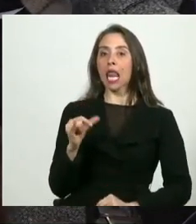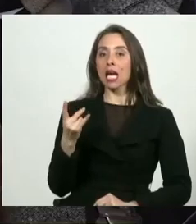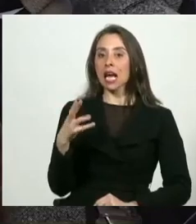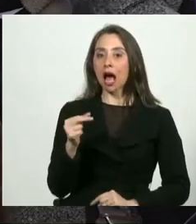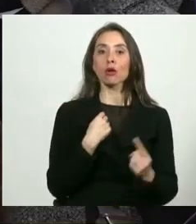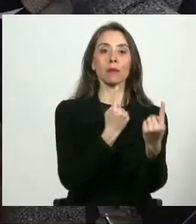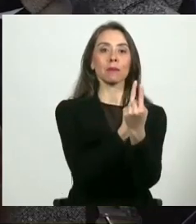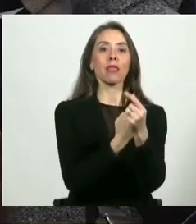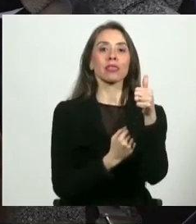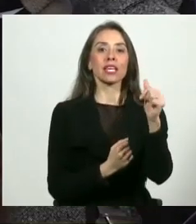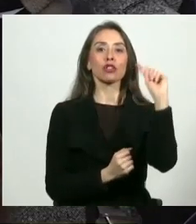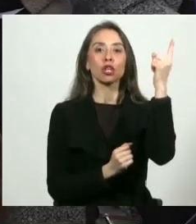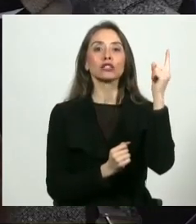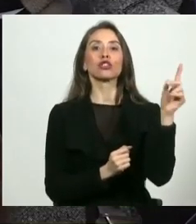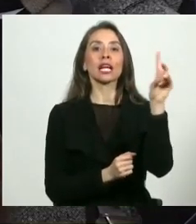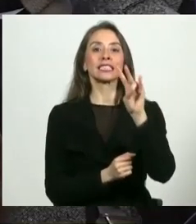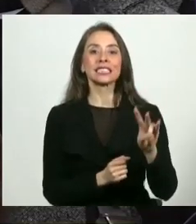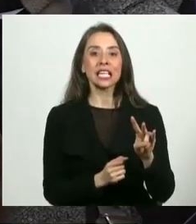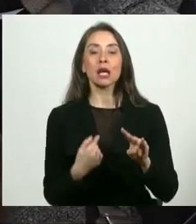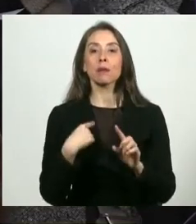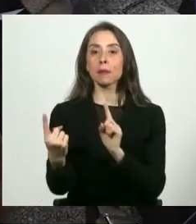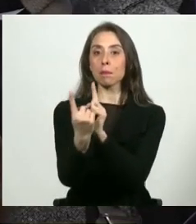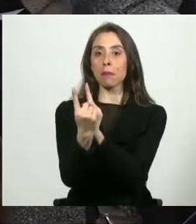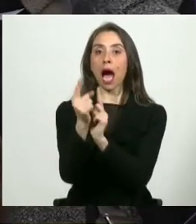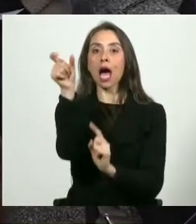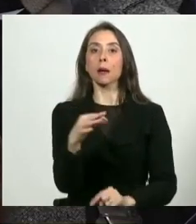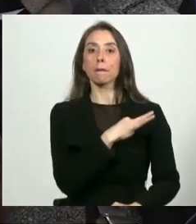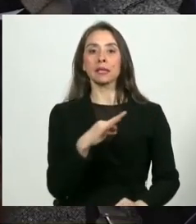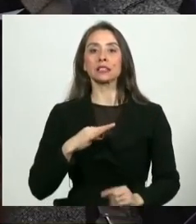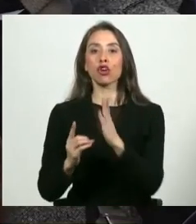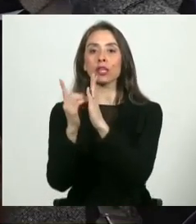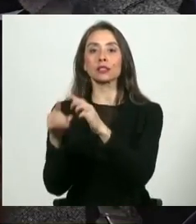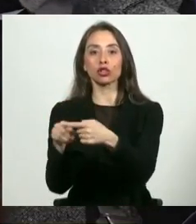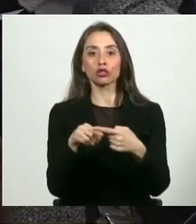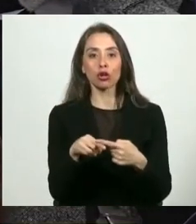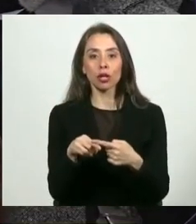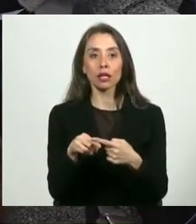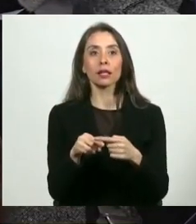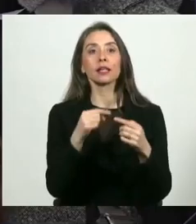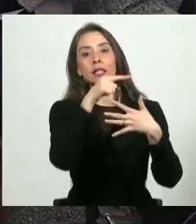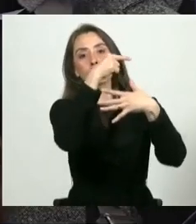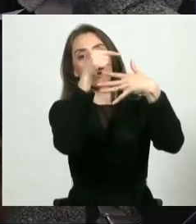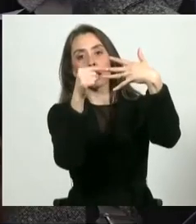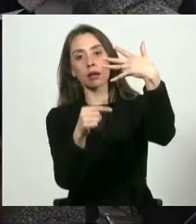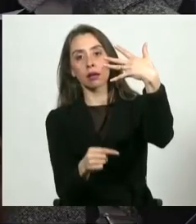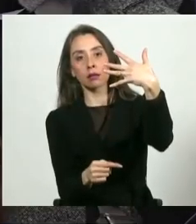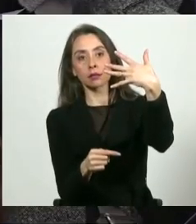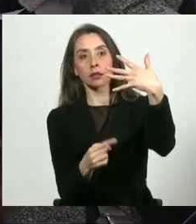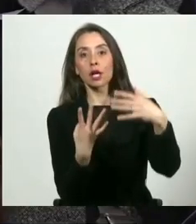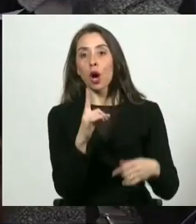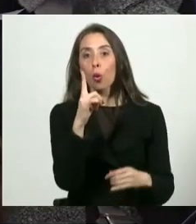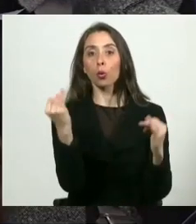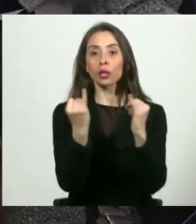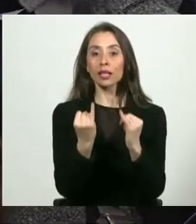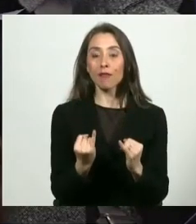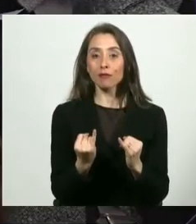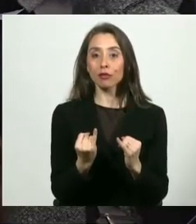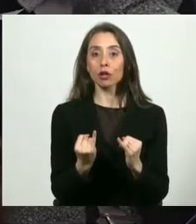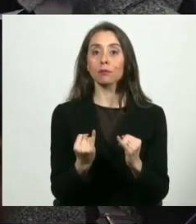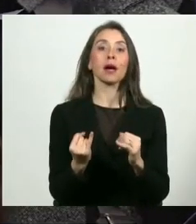par es el director nacional del SENADIS, mi par es el ministro de Desarrollo Social, y así, etcétera, etcétera, etcétera. La única manera de